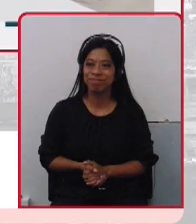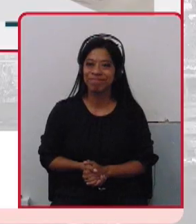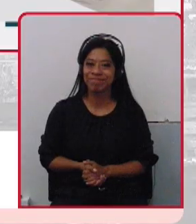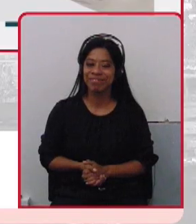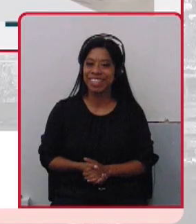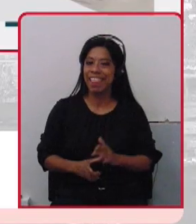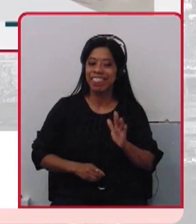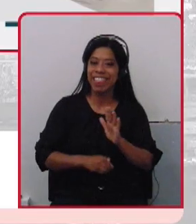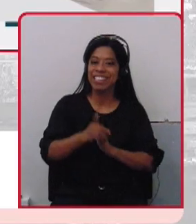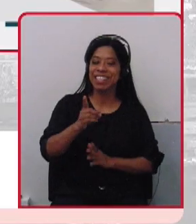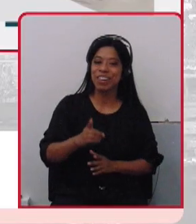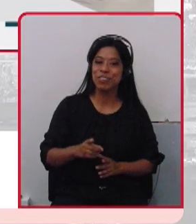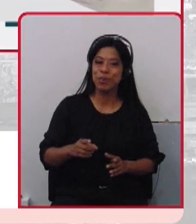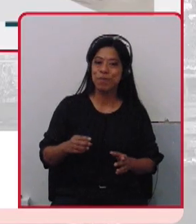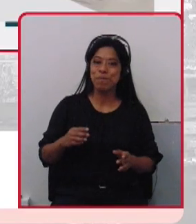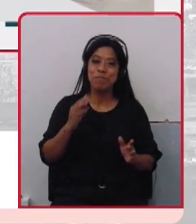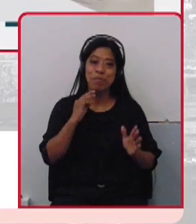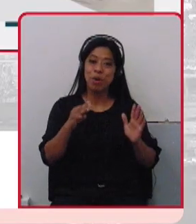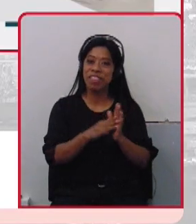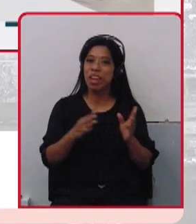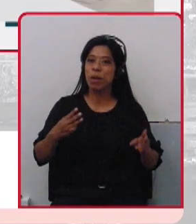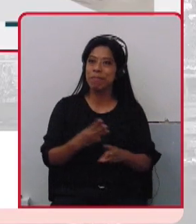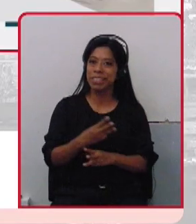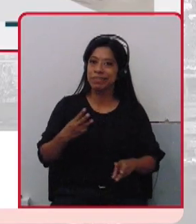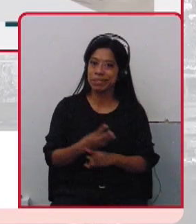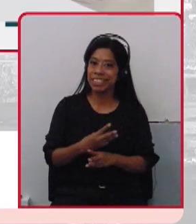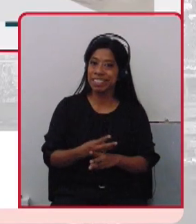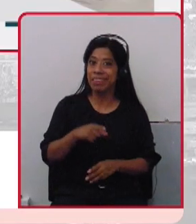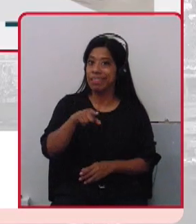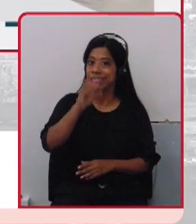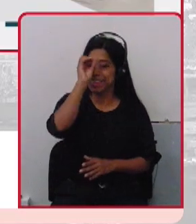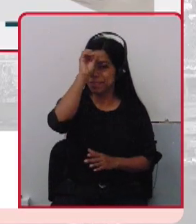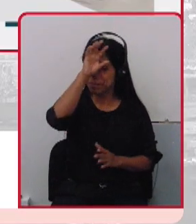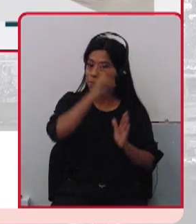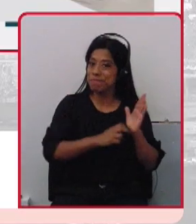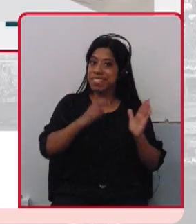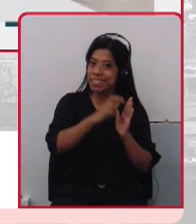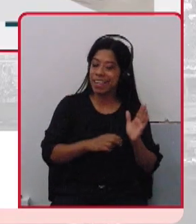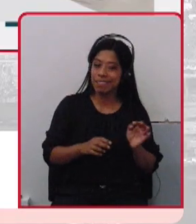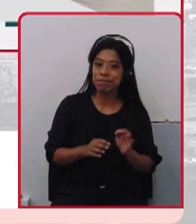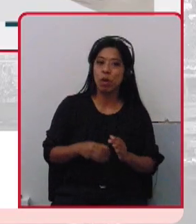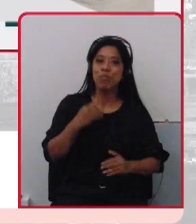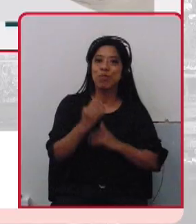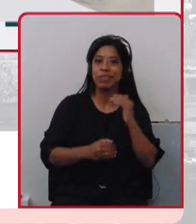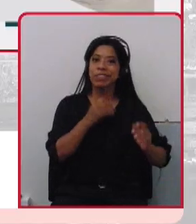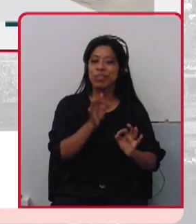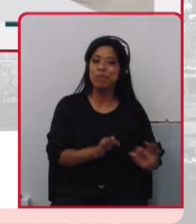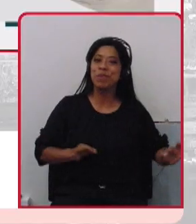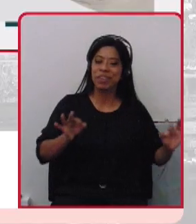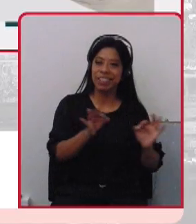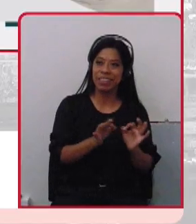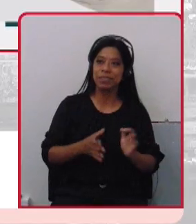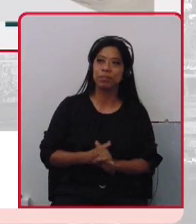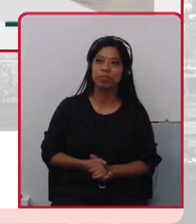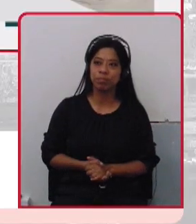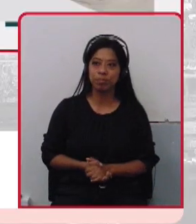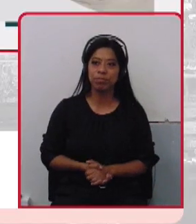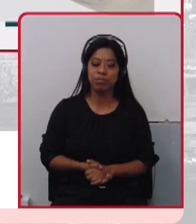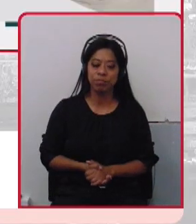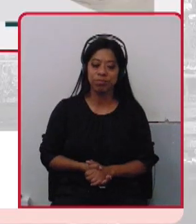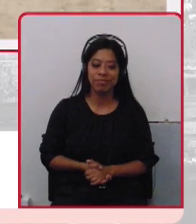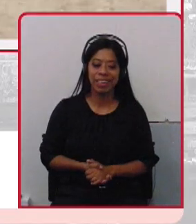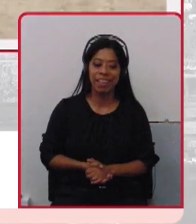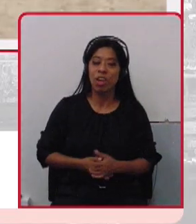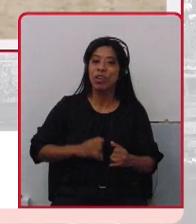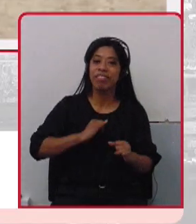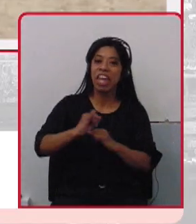un desarrollo de un modelo matemático en un proceso muy importante en la unidad minera. Hablamos de un proceso unitario de carguío donde